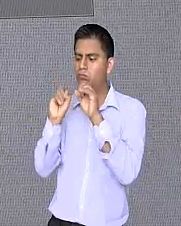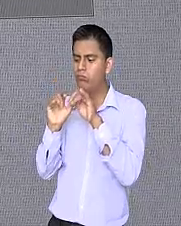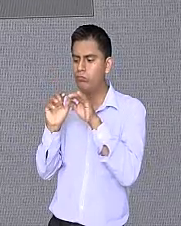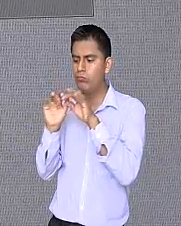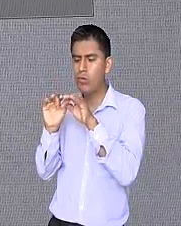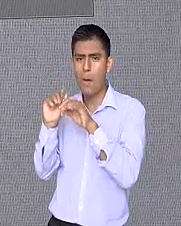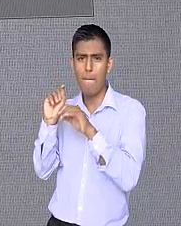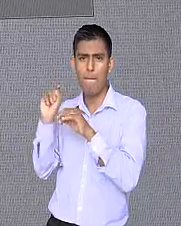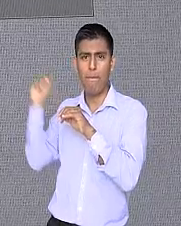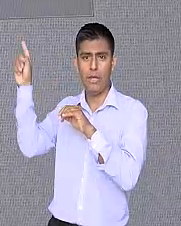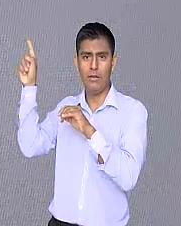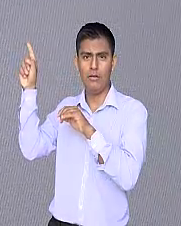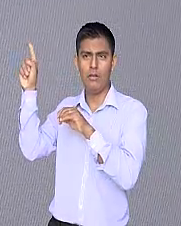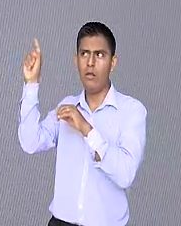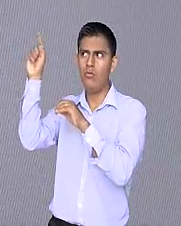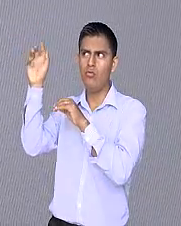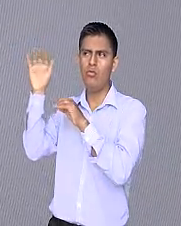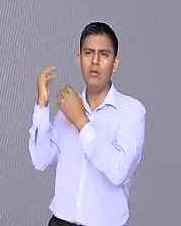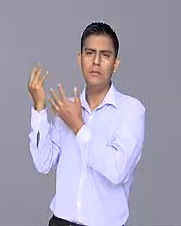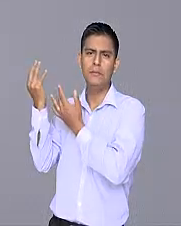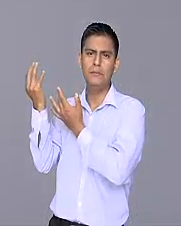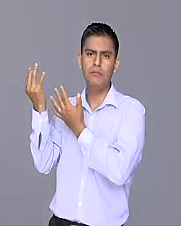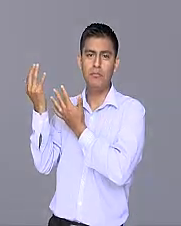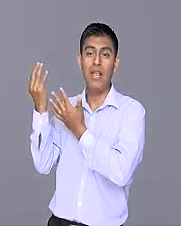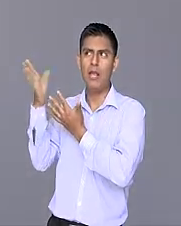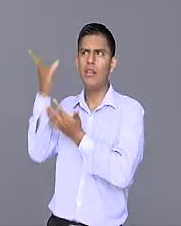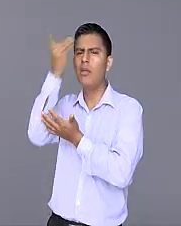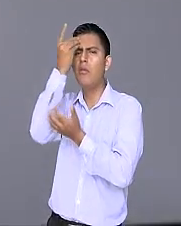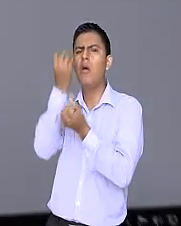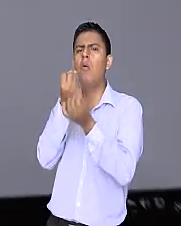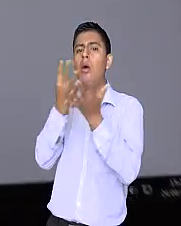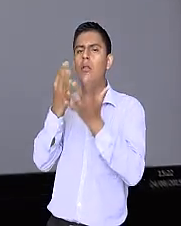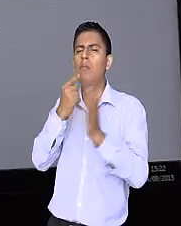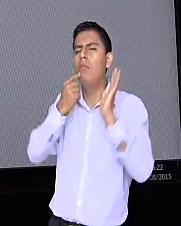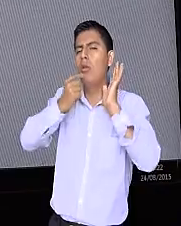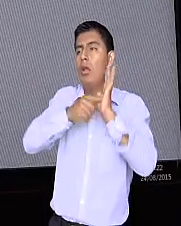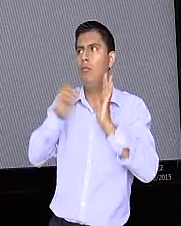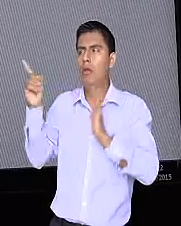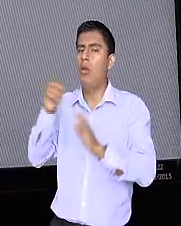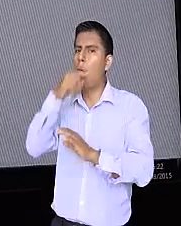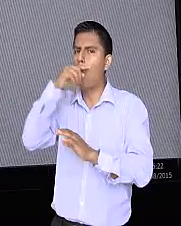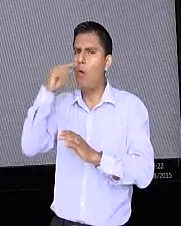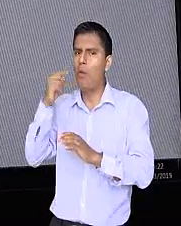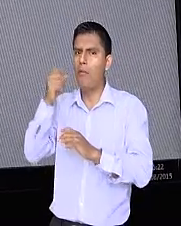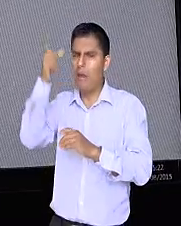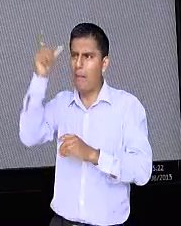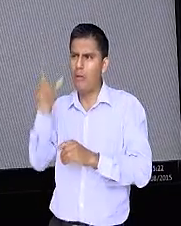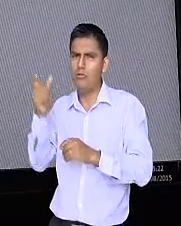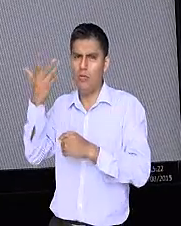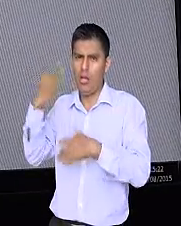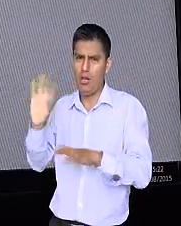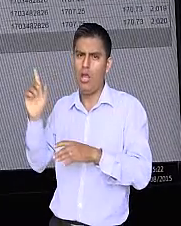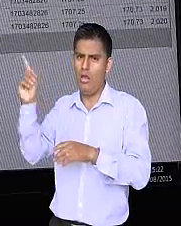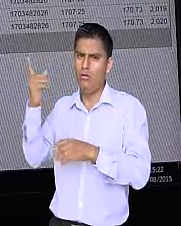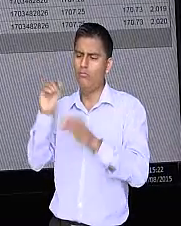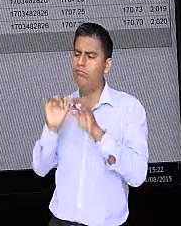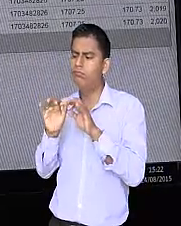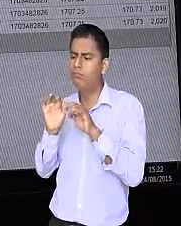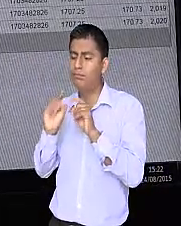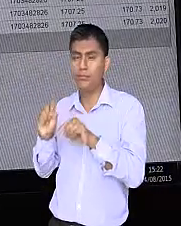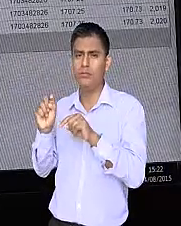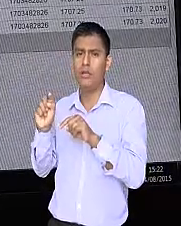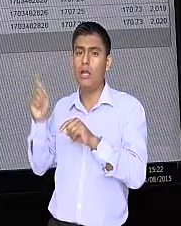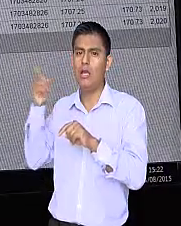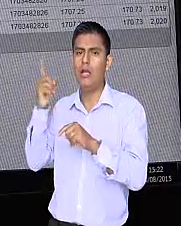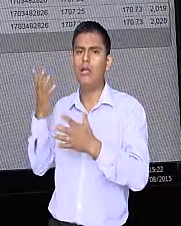cédula y puede observar el estado de su deuda. Aquí estamos haciendo un ejemplo para verificar de una persona que se